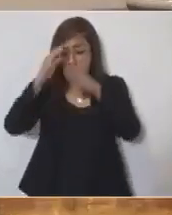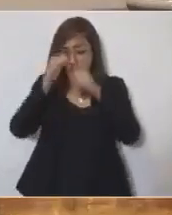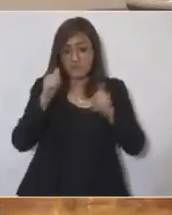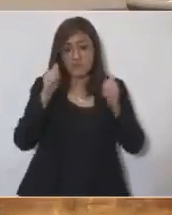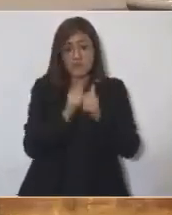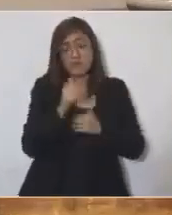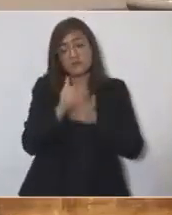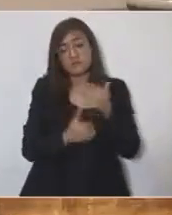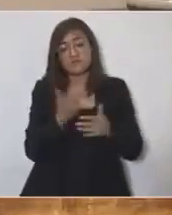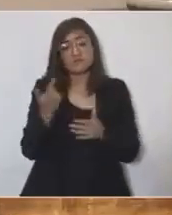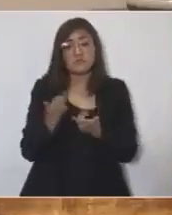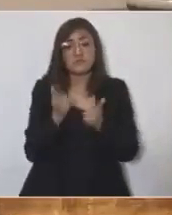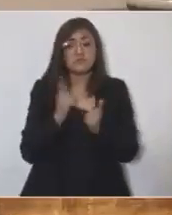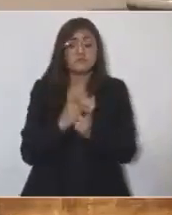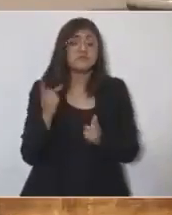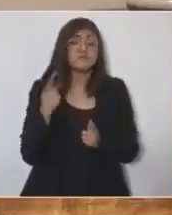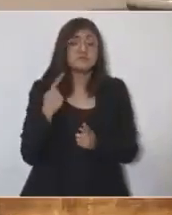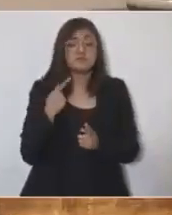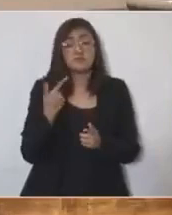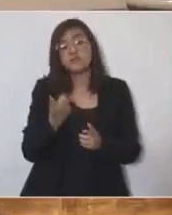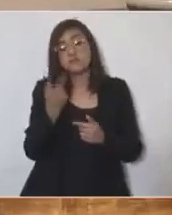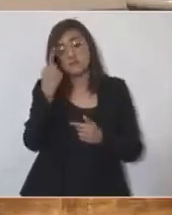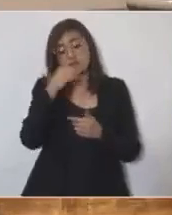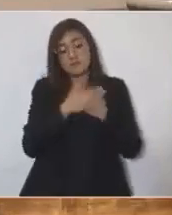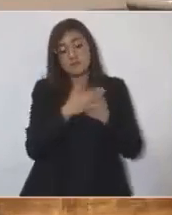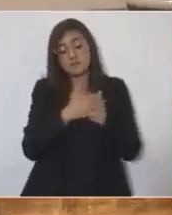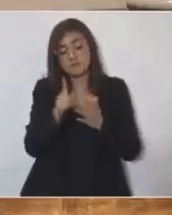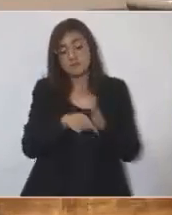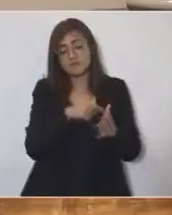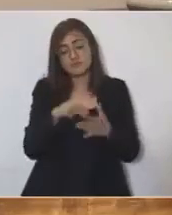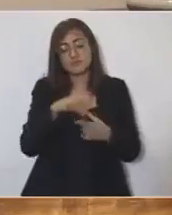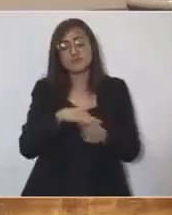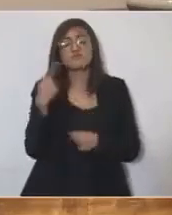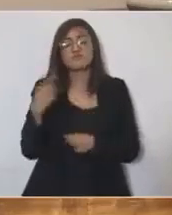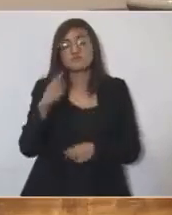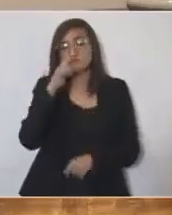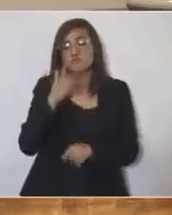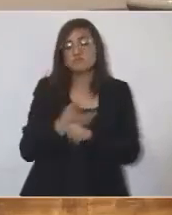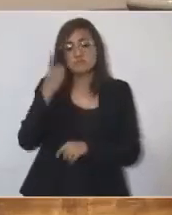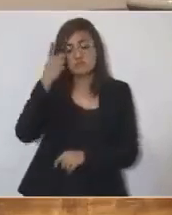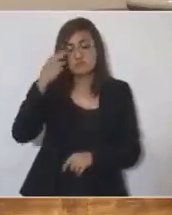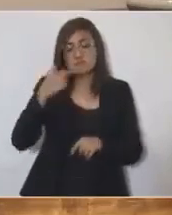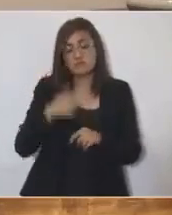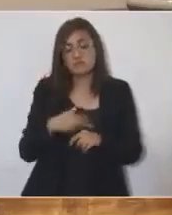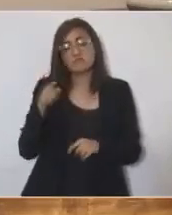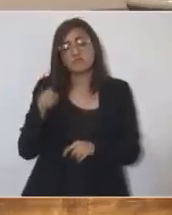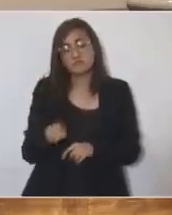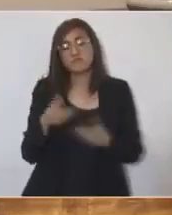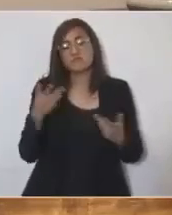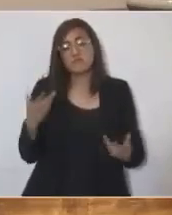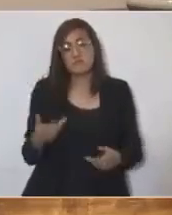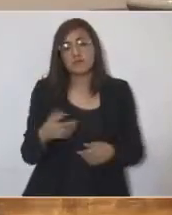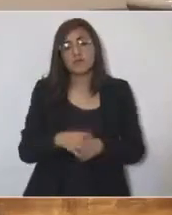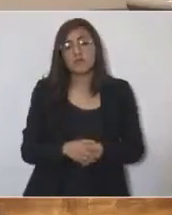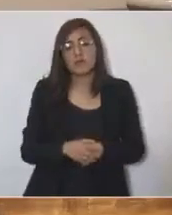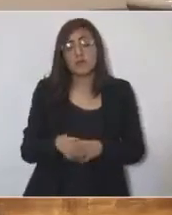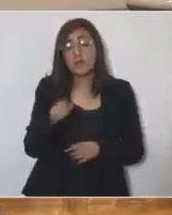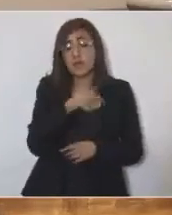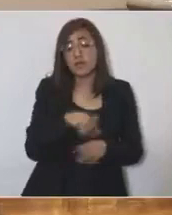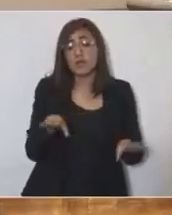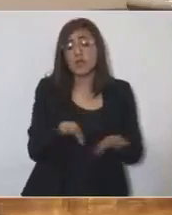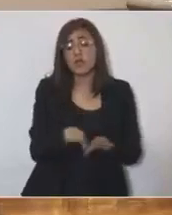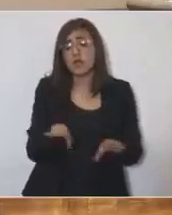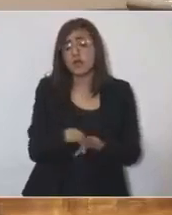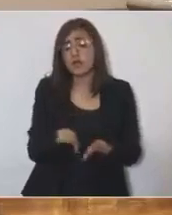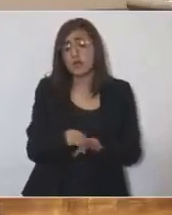con rumbo a elecciones les corresponden a las direcciones la política de alianzas es una